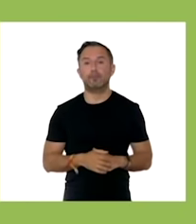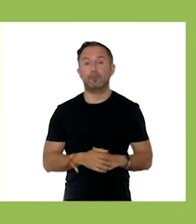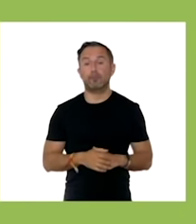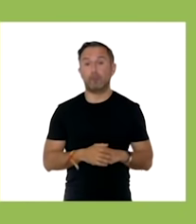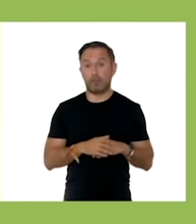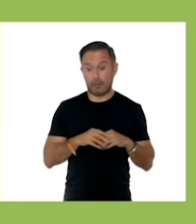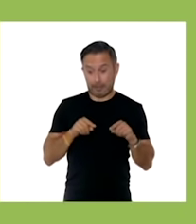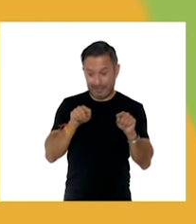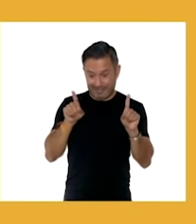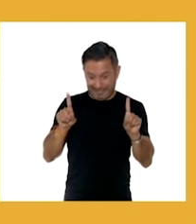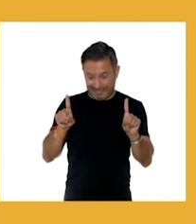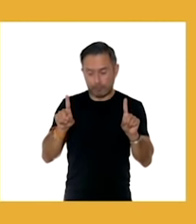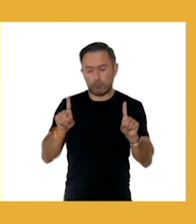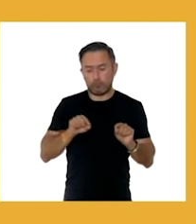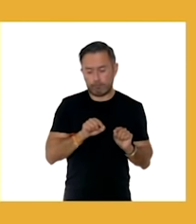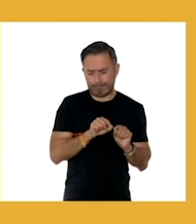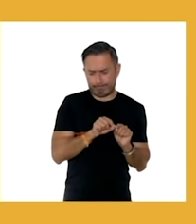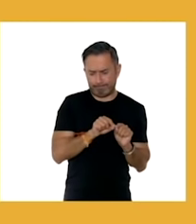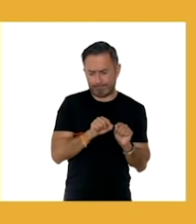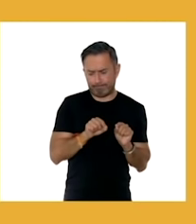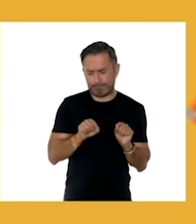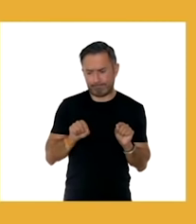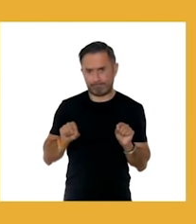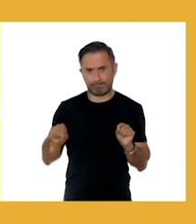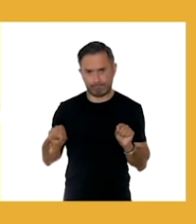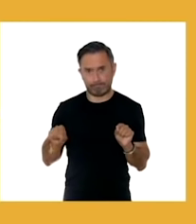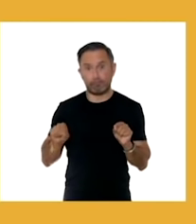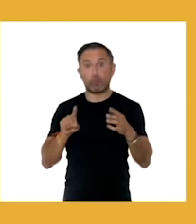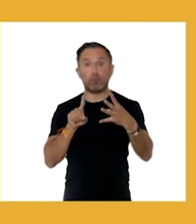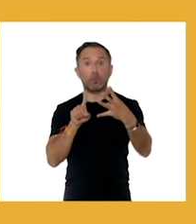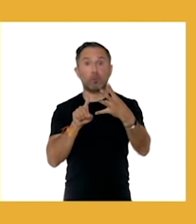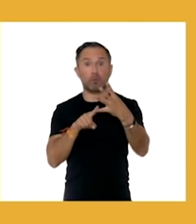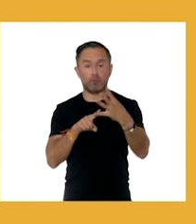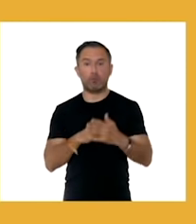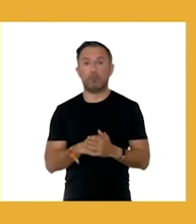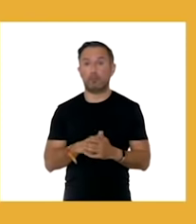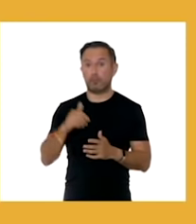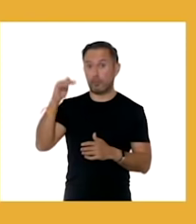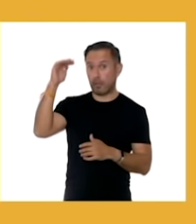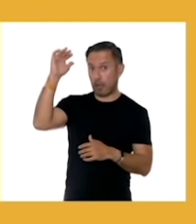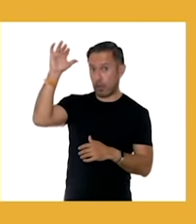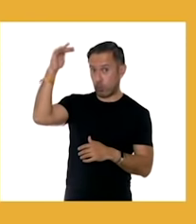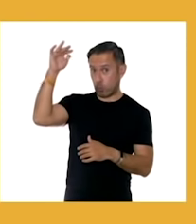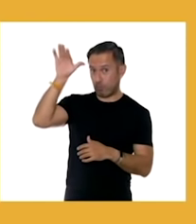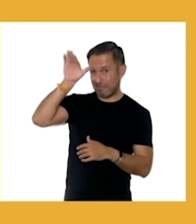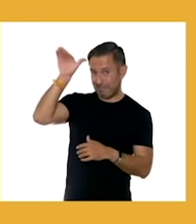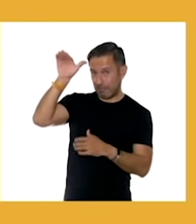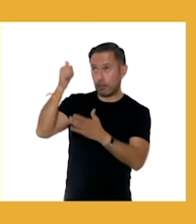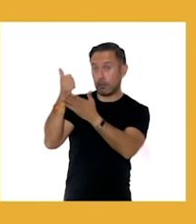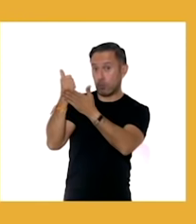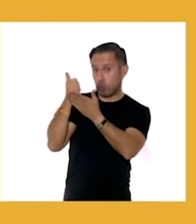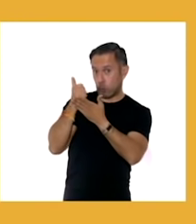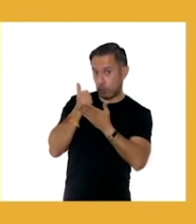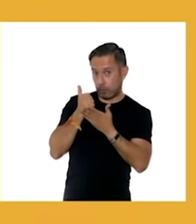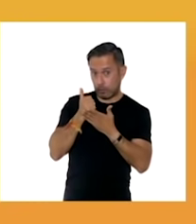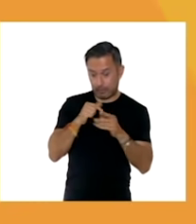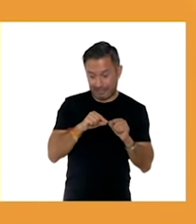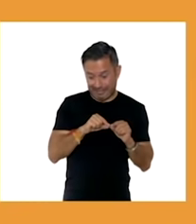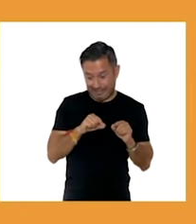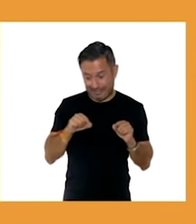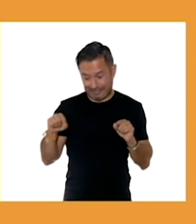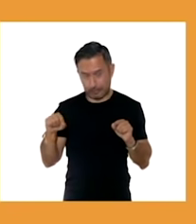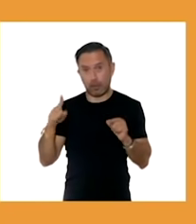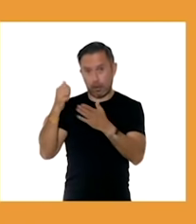horizontal entre los dos puntos. 4. Con ayuda de un adulto, corta sobre la línea horizontal que